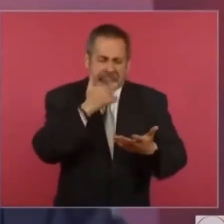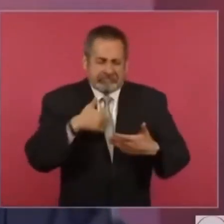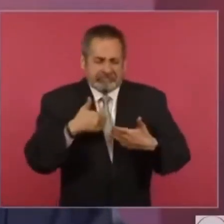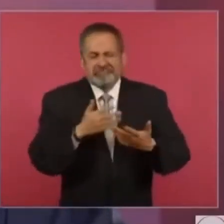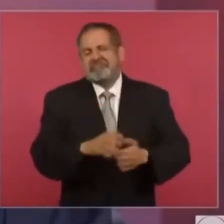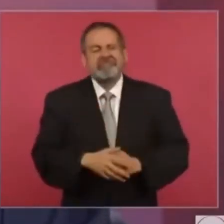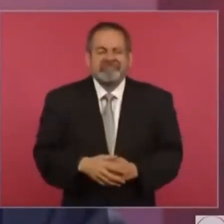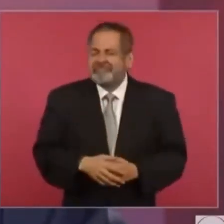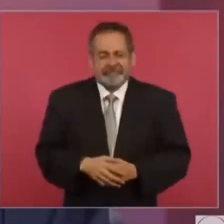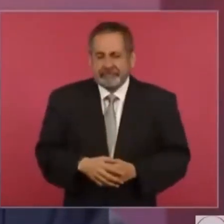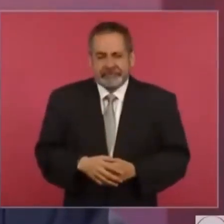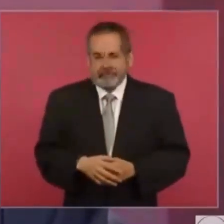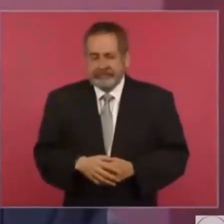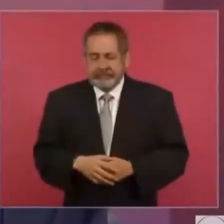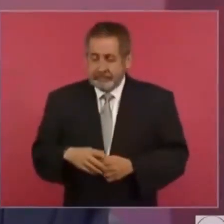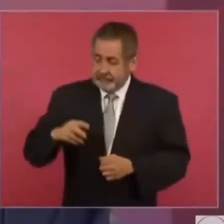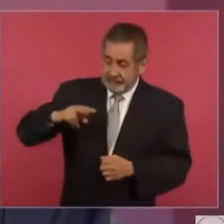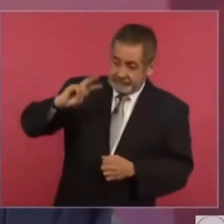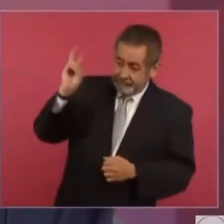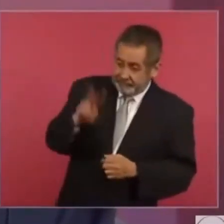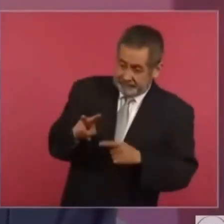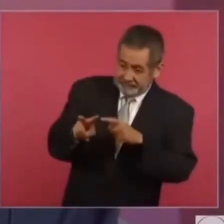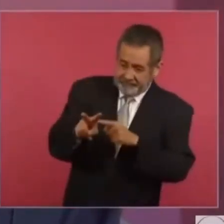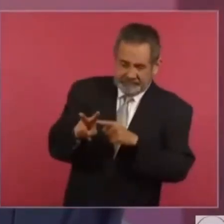la verdad siempre se abre paso.